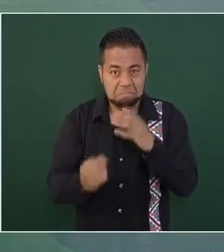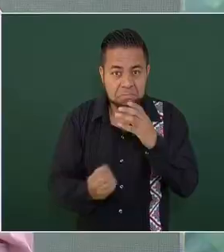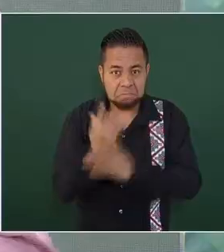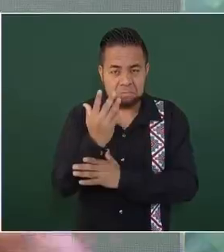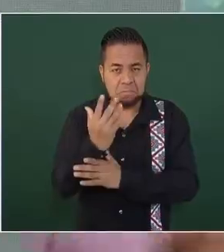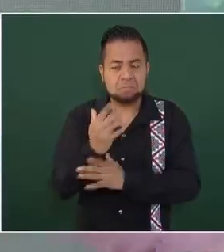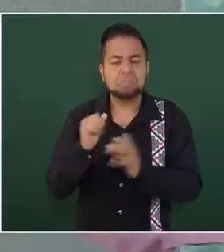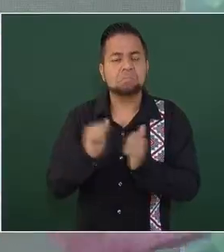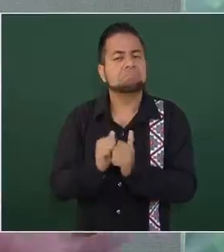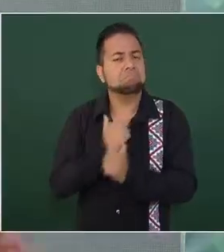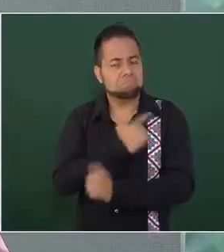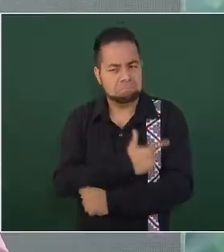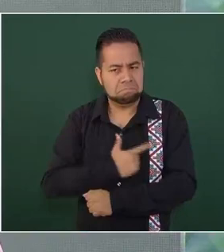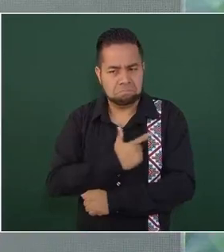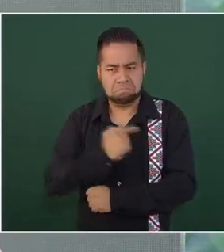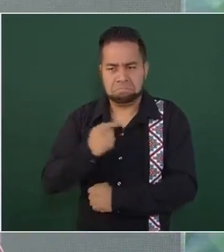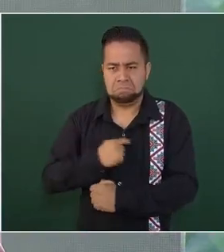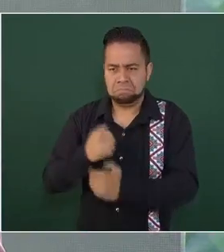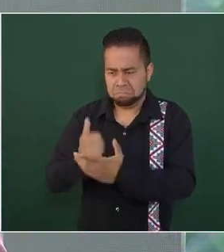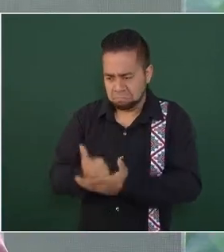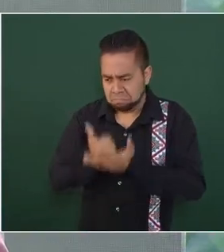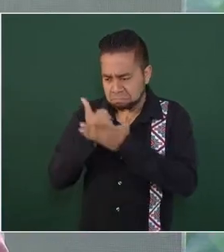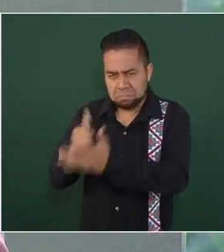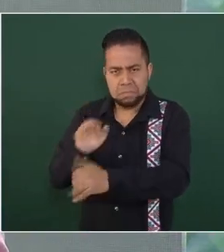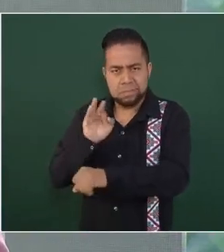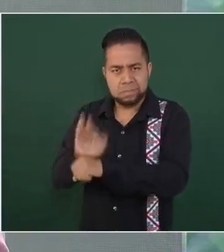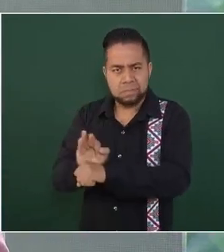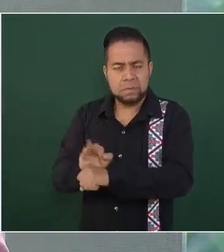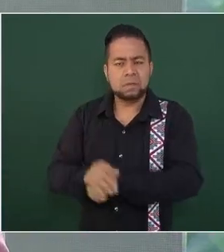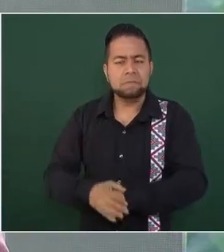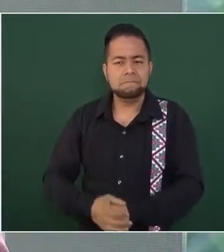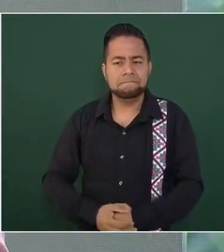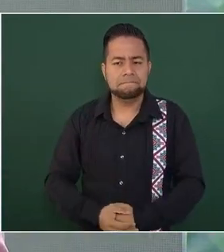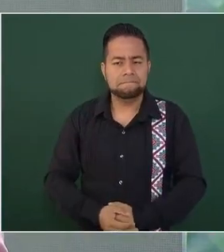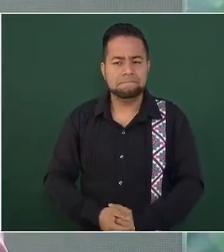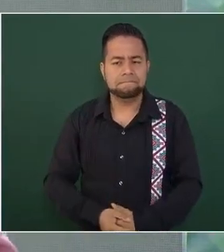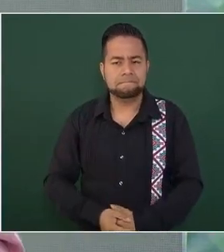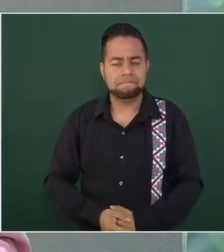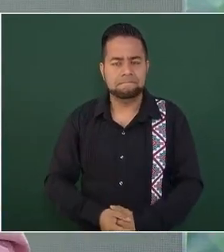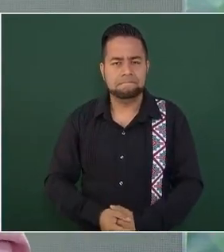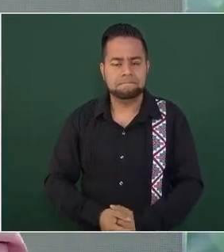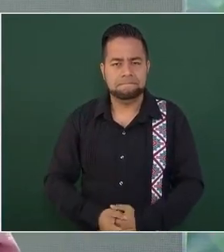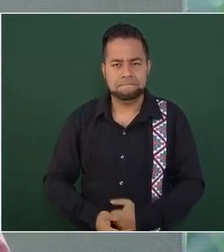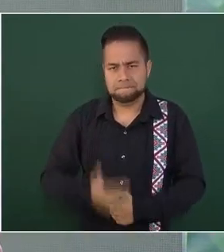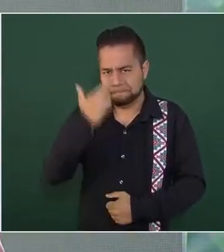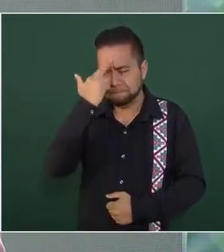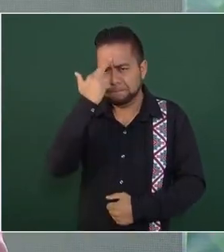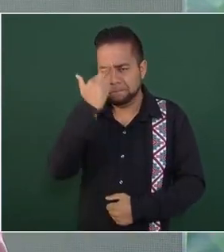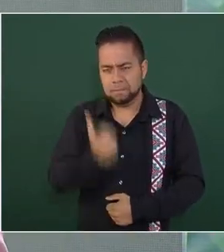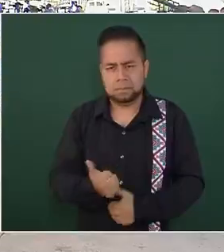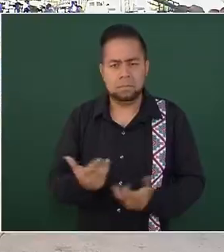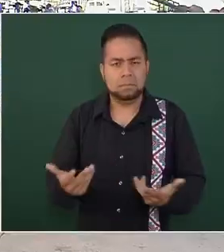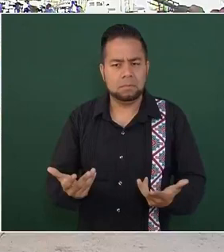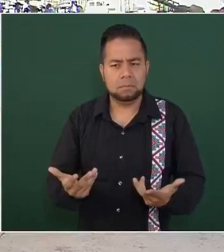va a contar con todo nuestro apoyo porque también